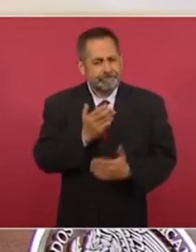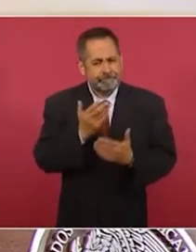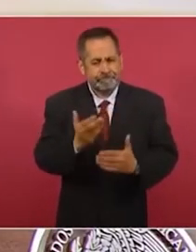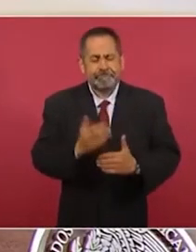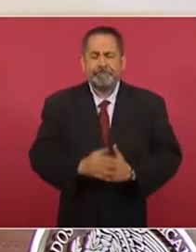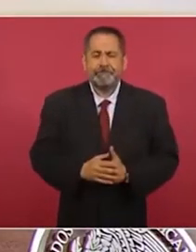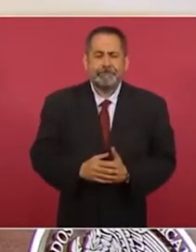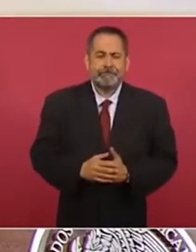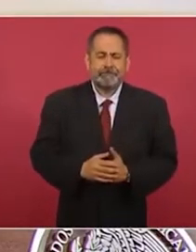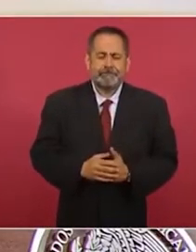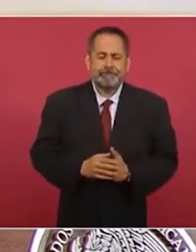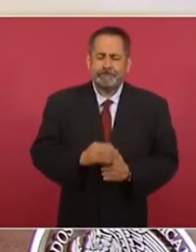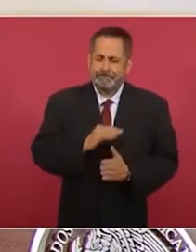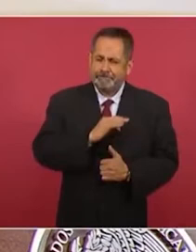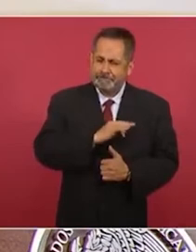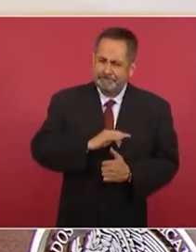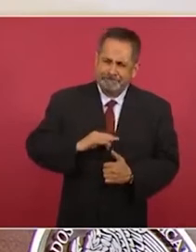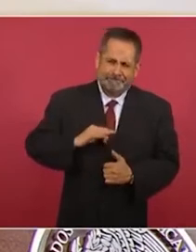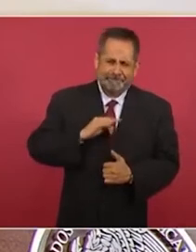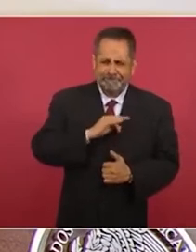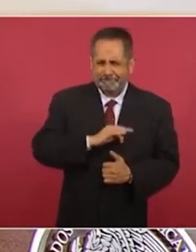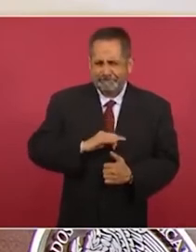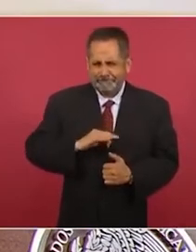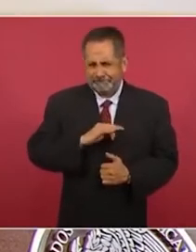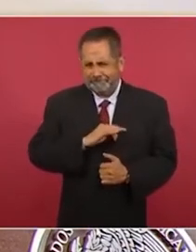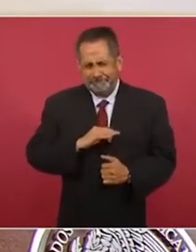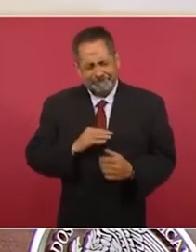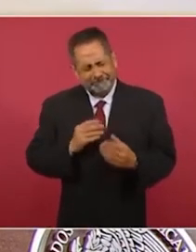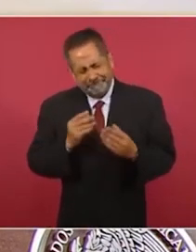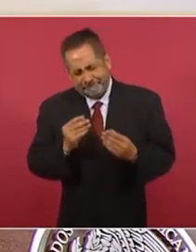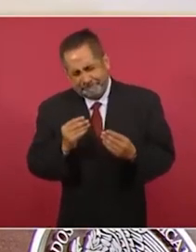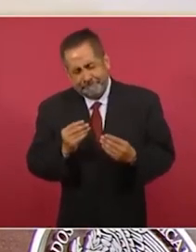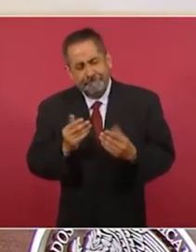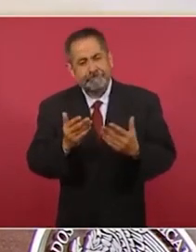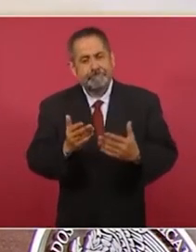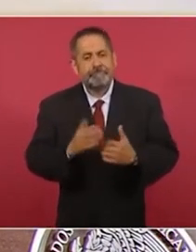Muchas felicidades a todas.